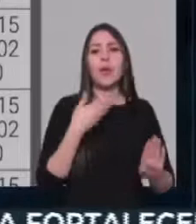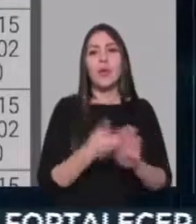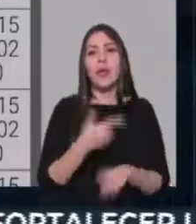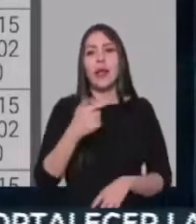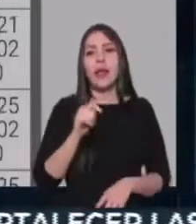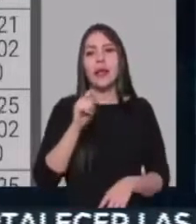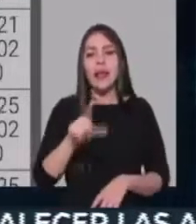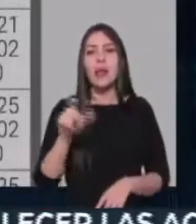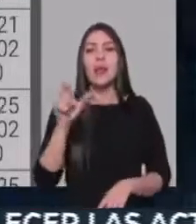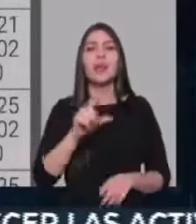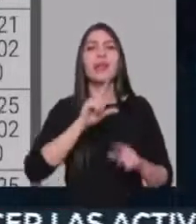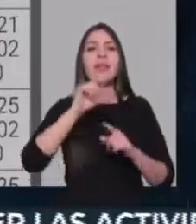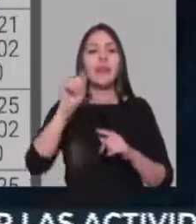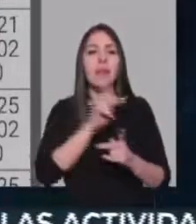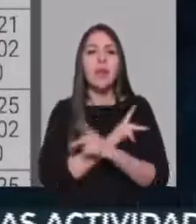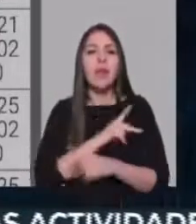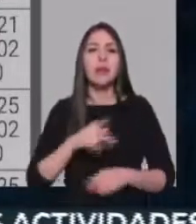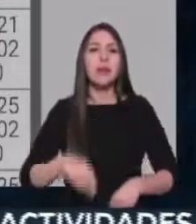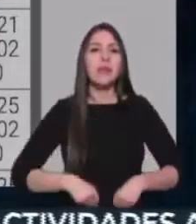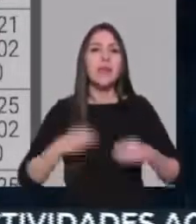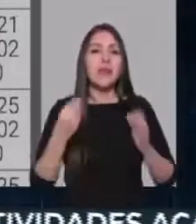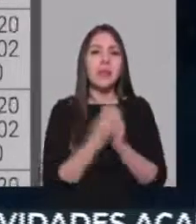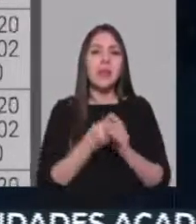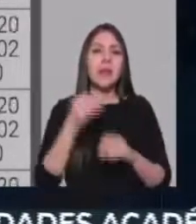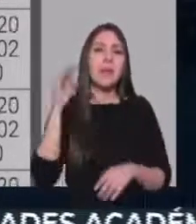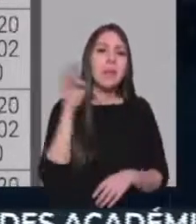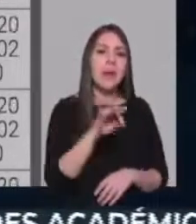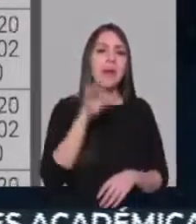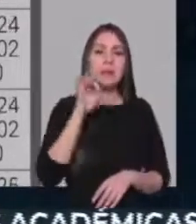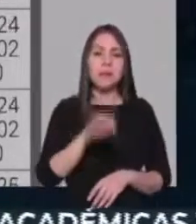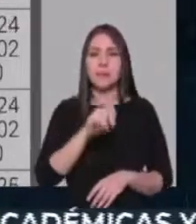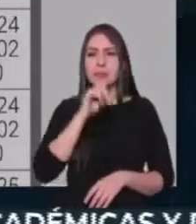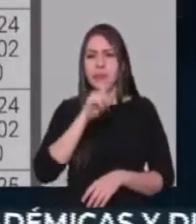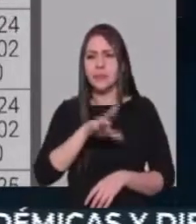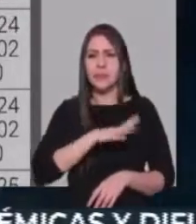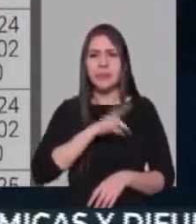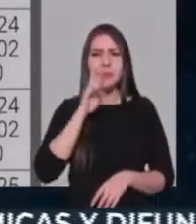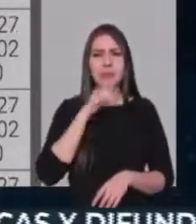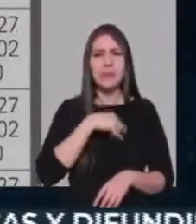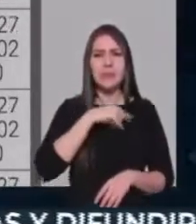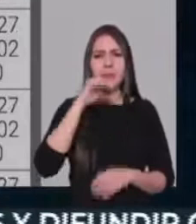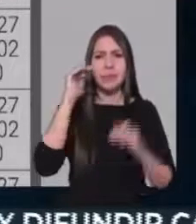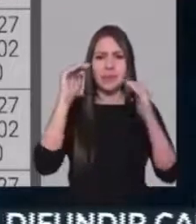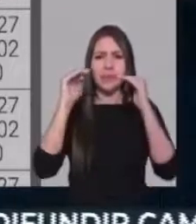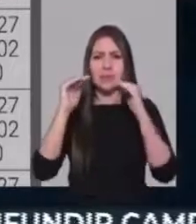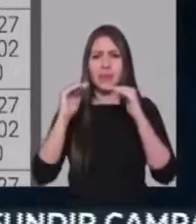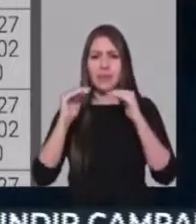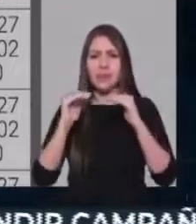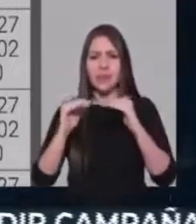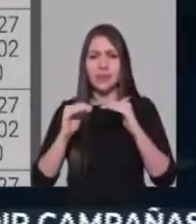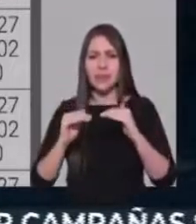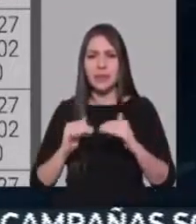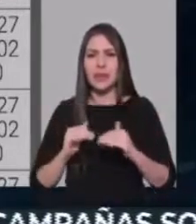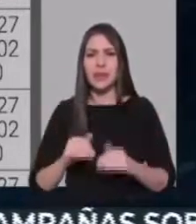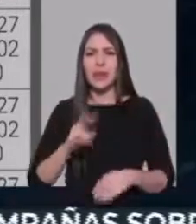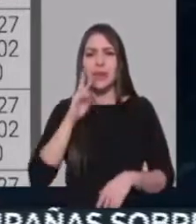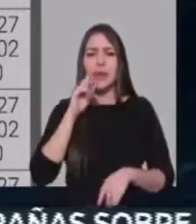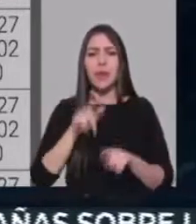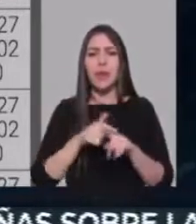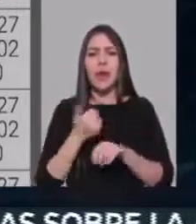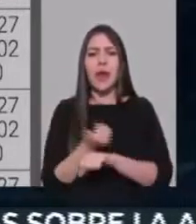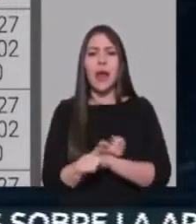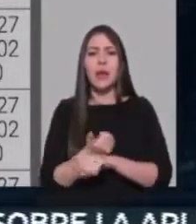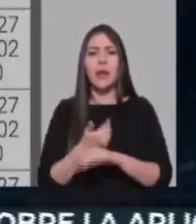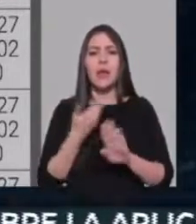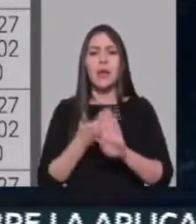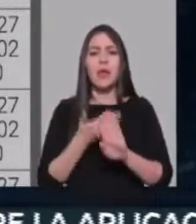tomó vacaciones. Pero también hay trending topics, aquí los podemos ver. Son todos los que he capturado y ahí iluminé con amarillo los que han sido